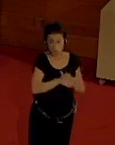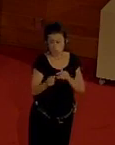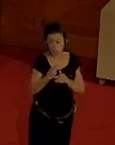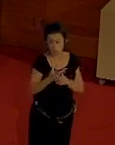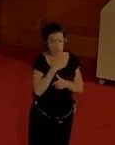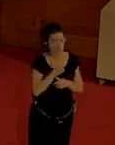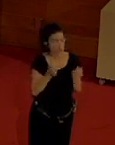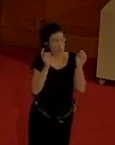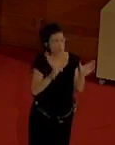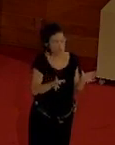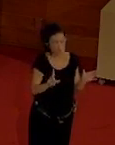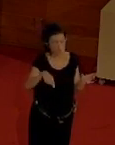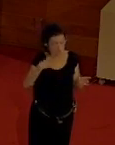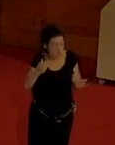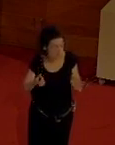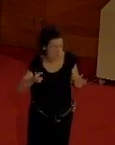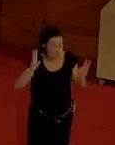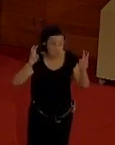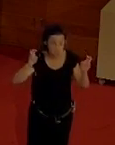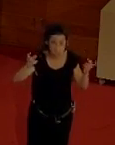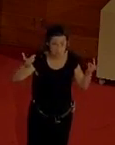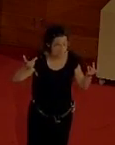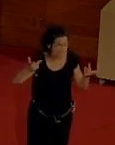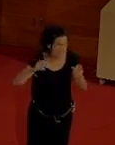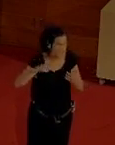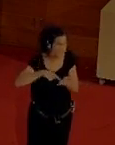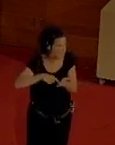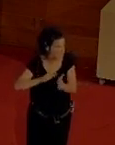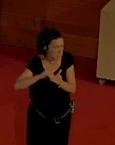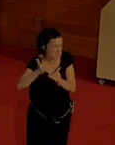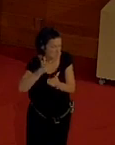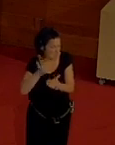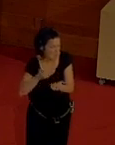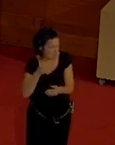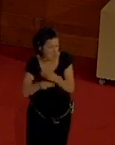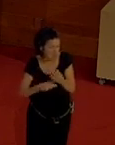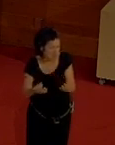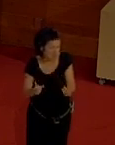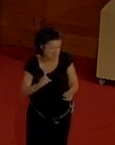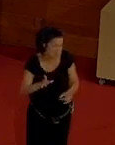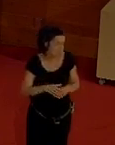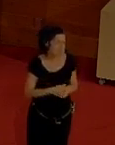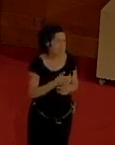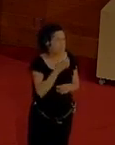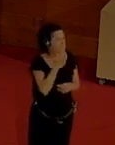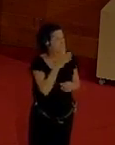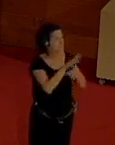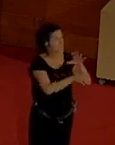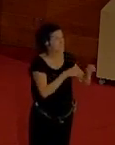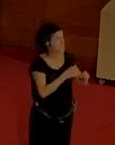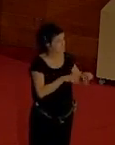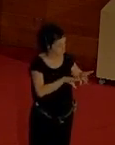con respecto a la deuda externa o los inmigrantes o lo que sea si como consumidor te da igual cómo está fabricado el balón con el que estás